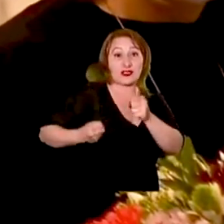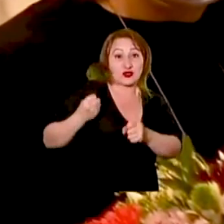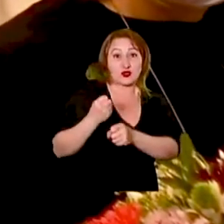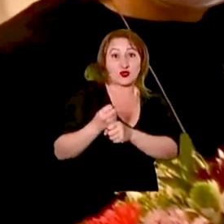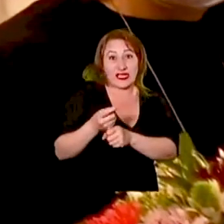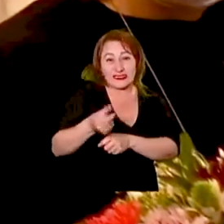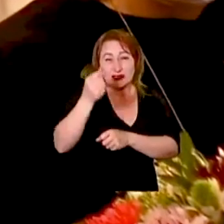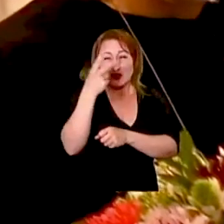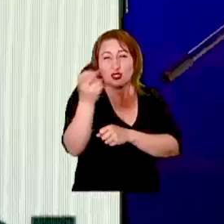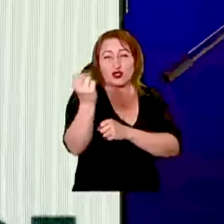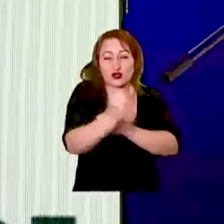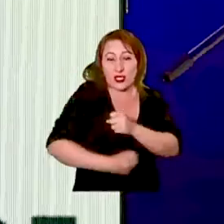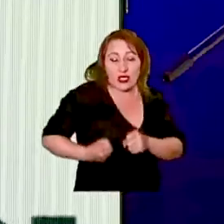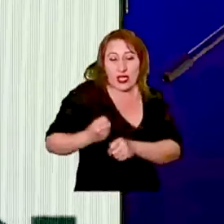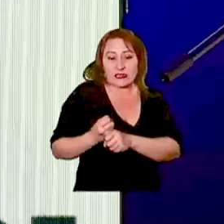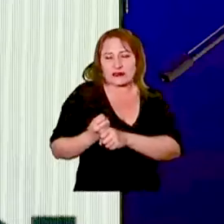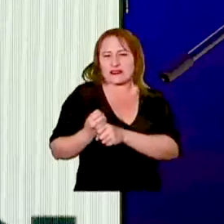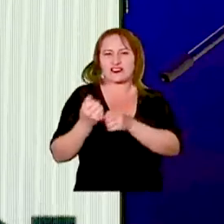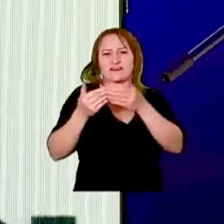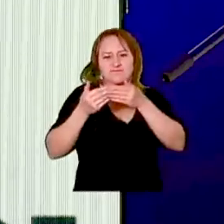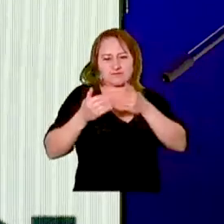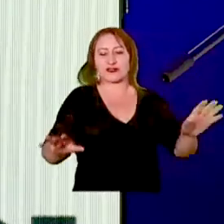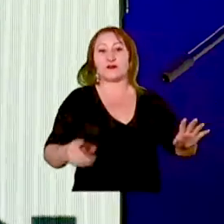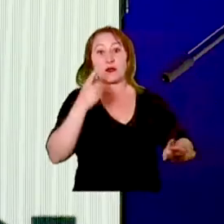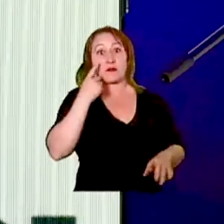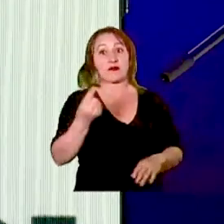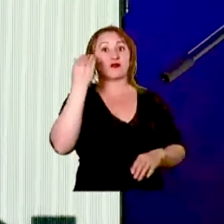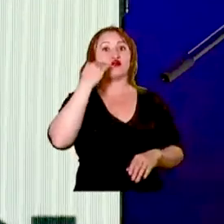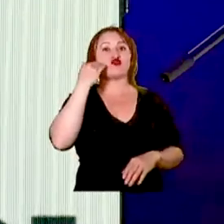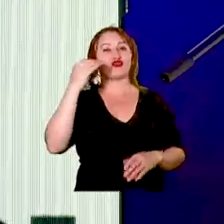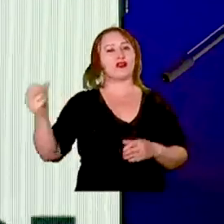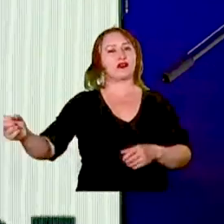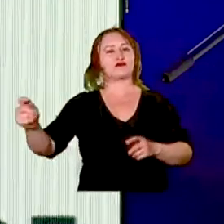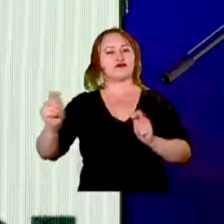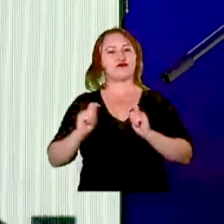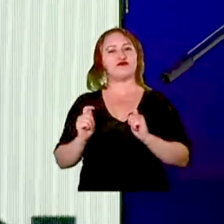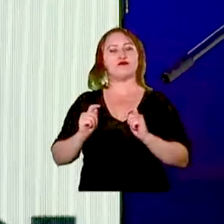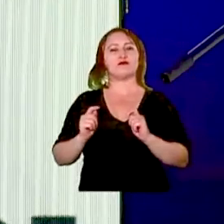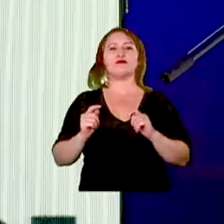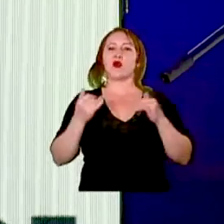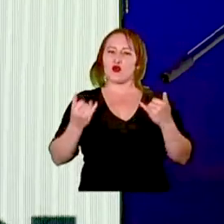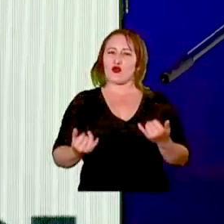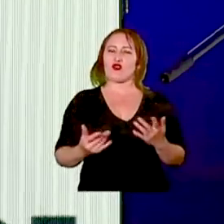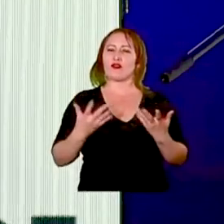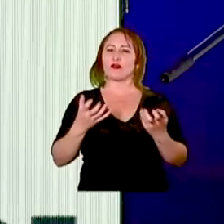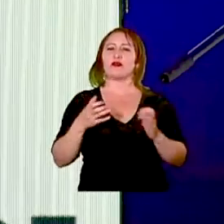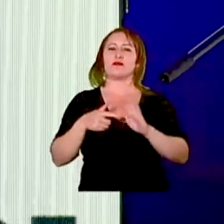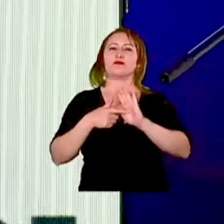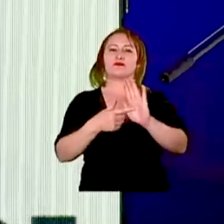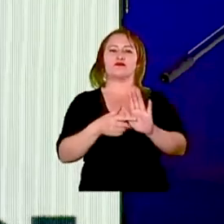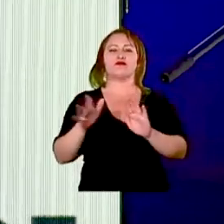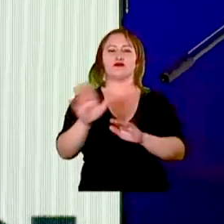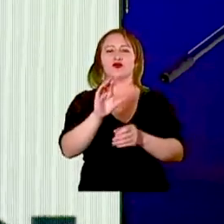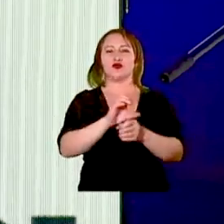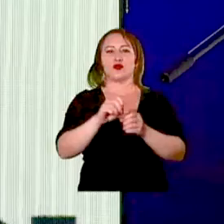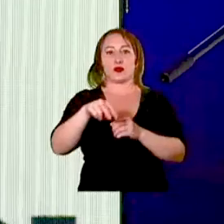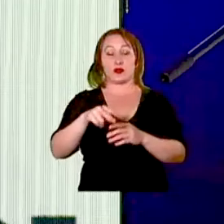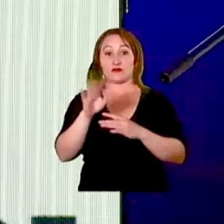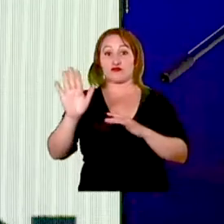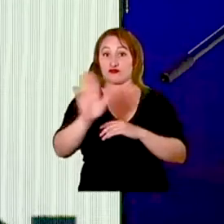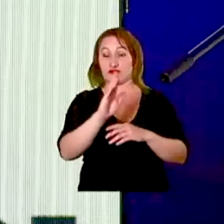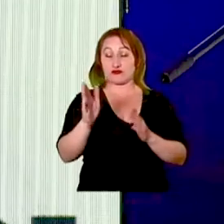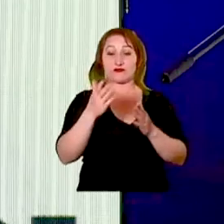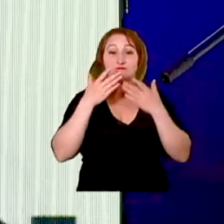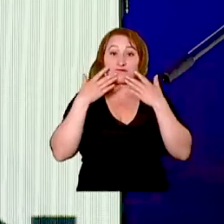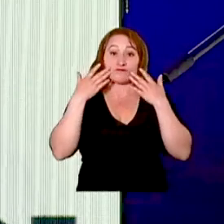acciones concretas que hoy, en esta rendición de cuenta, quiero presentar a la ciudadanía, a ustedes que amablemente me